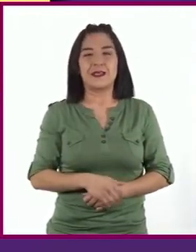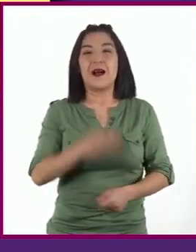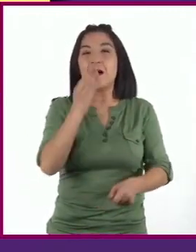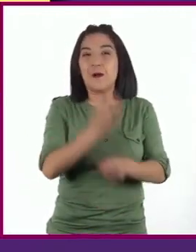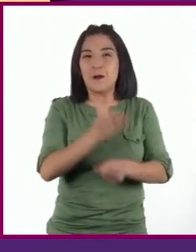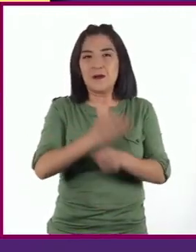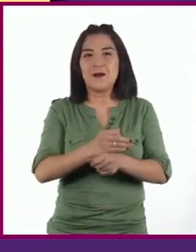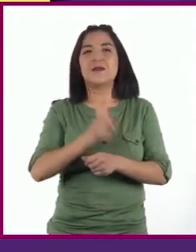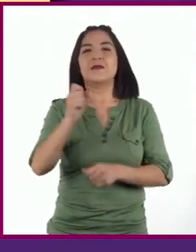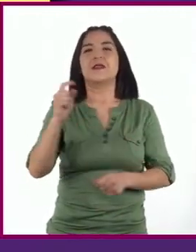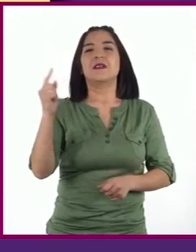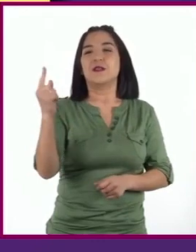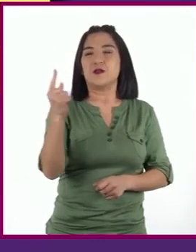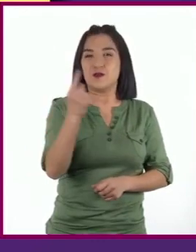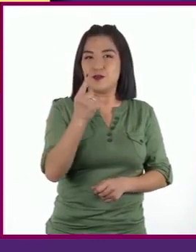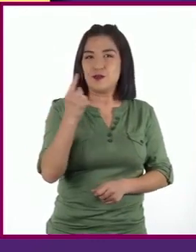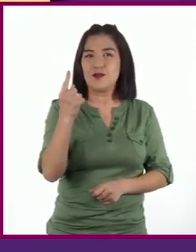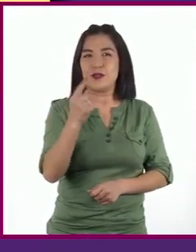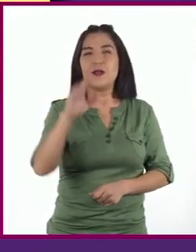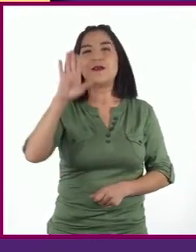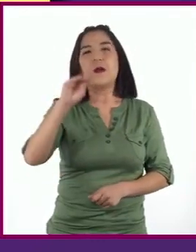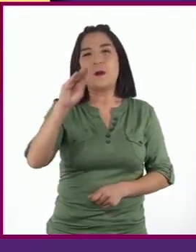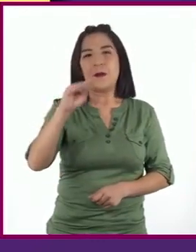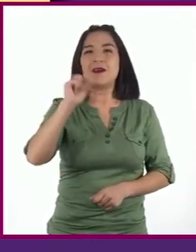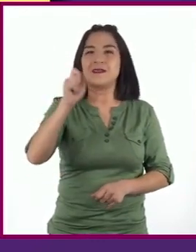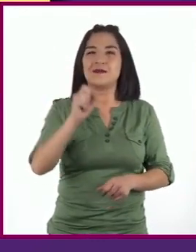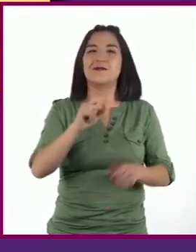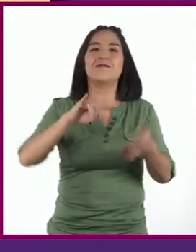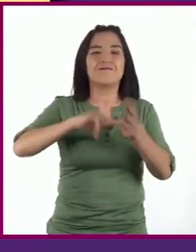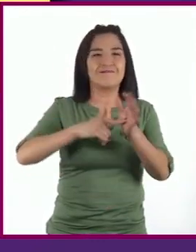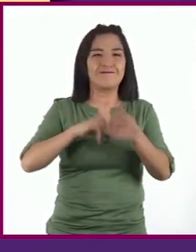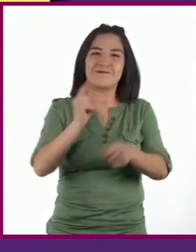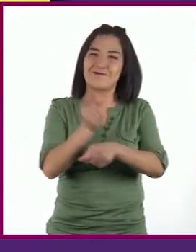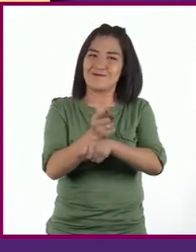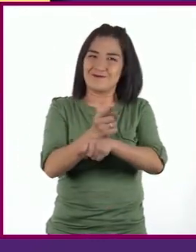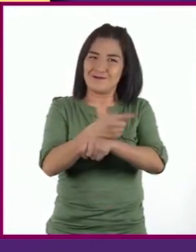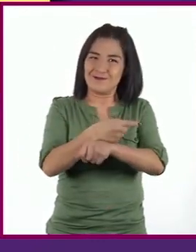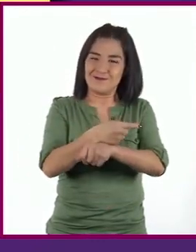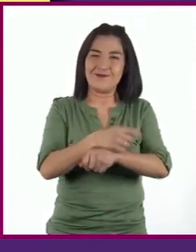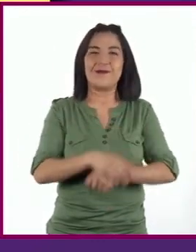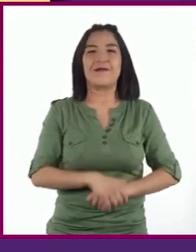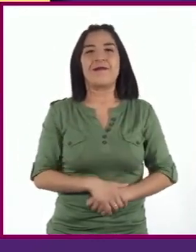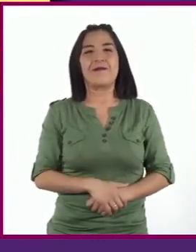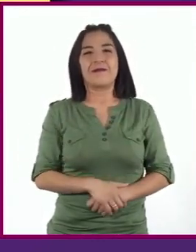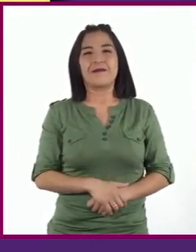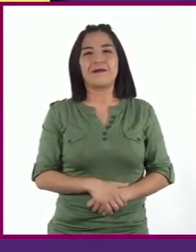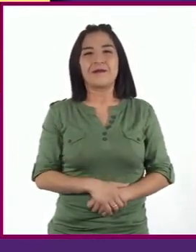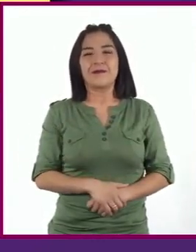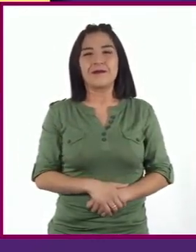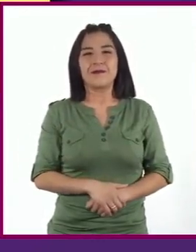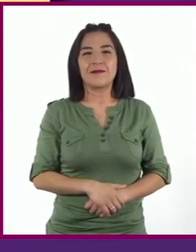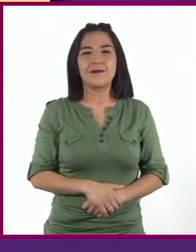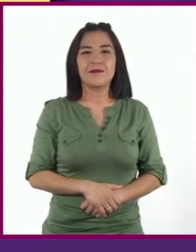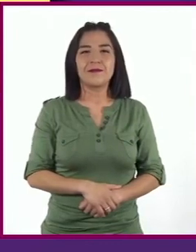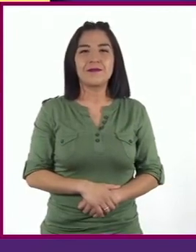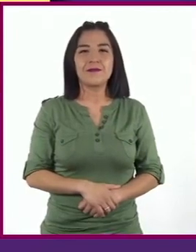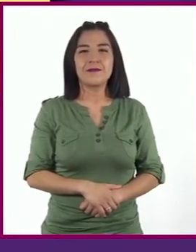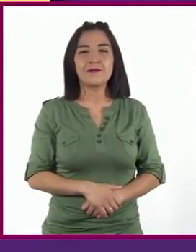caso está girando 90 grados en sentido contrario a las manecillas del reloj.